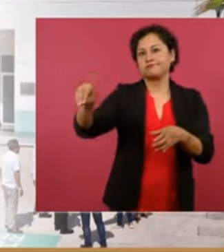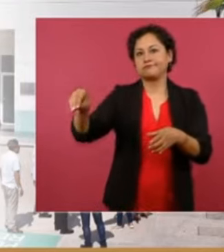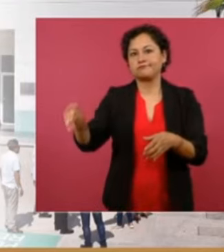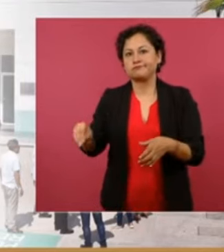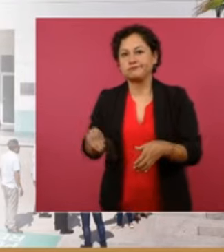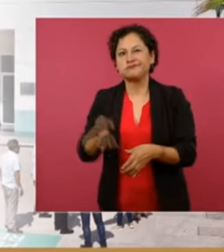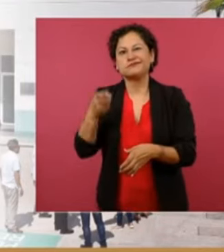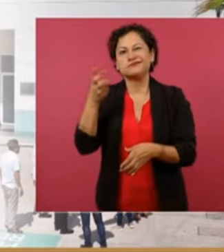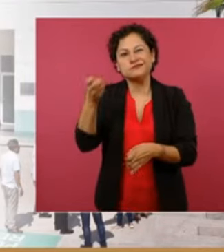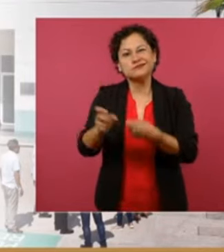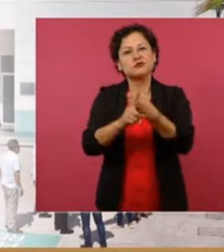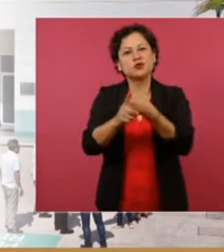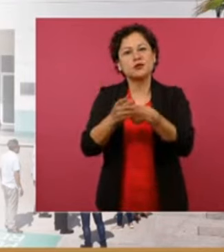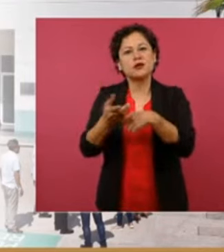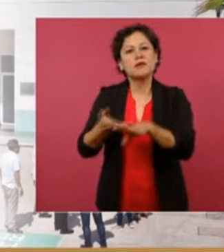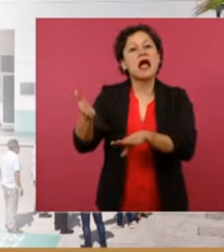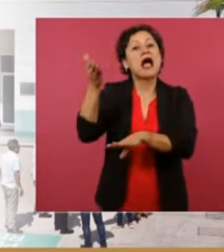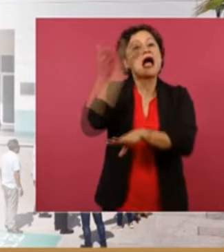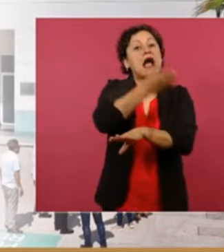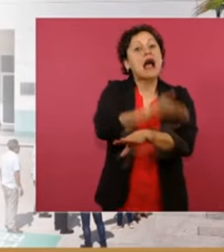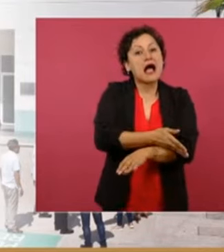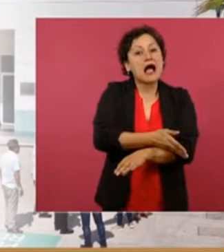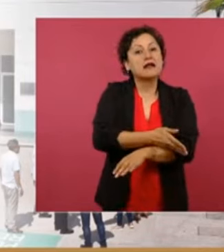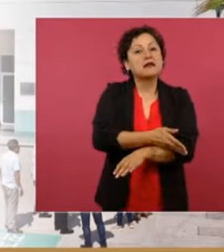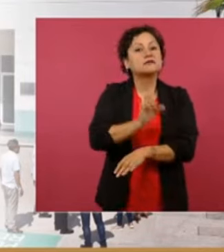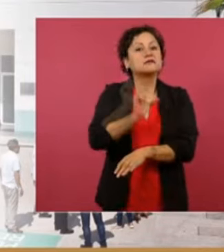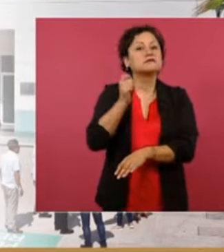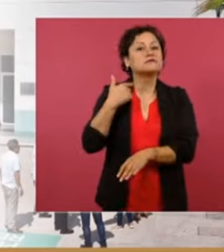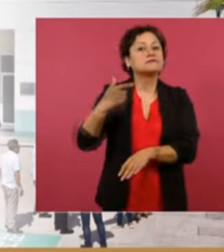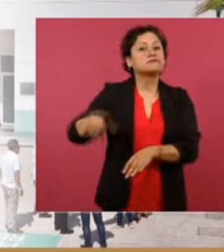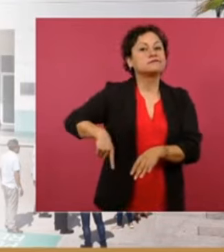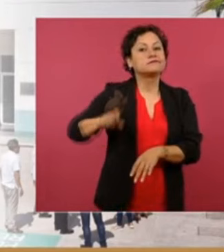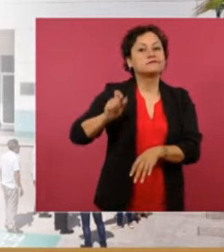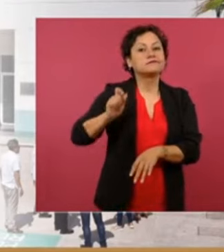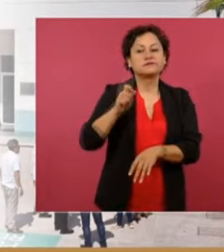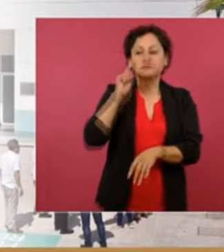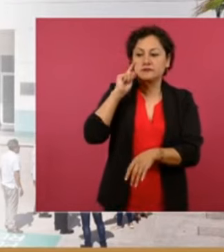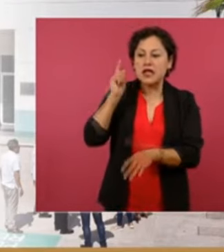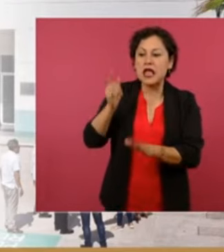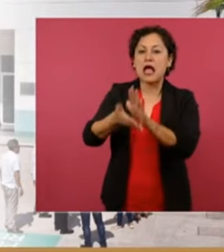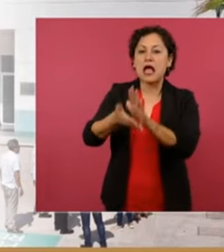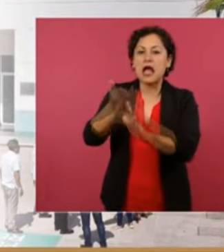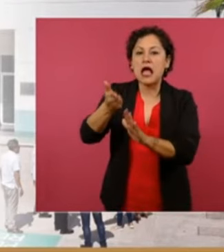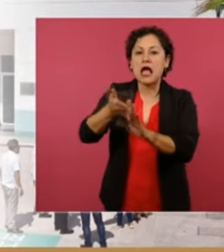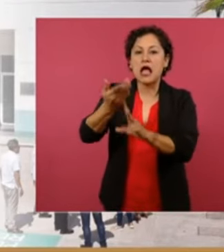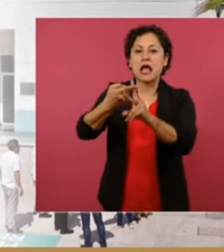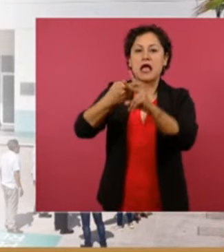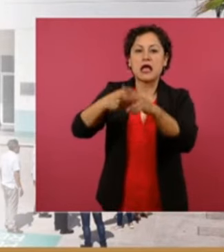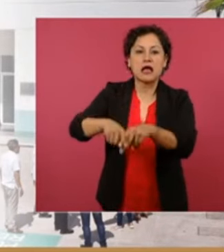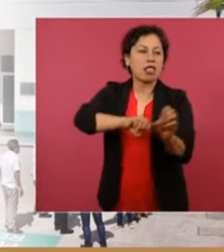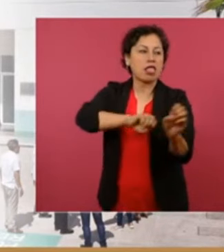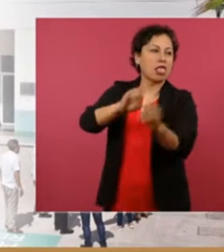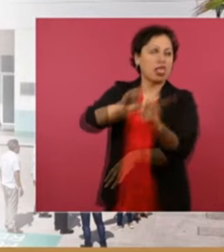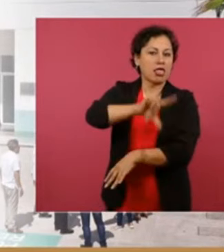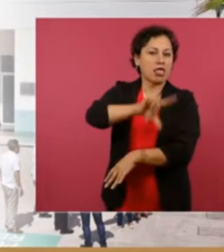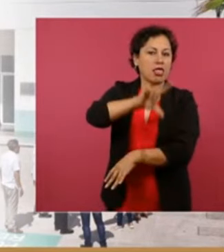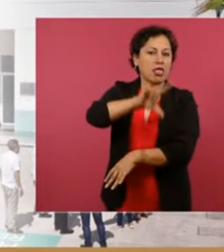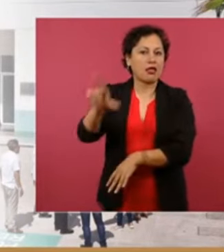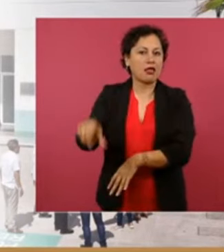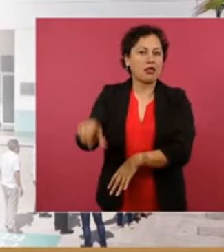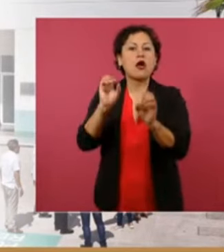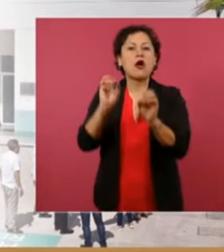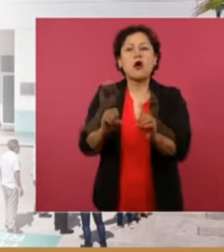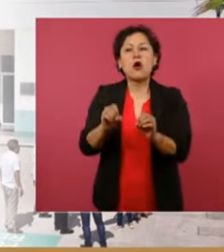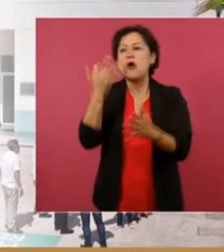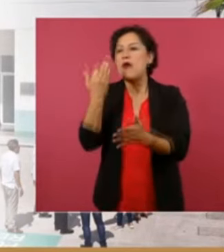pocas camas que después se abandonaban a su suerte o no se equipaban con suficiencia o no tenían los